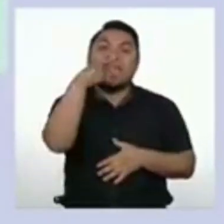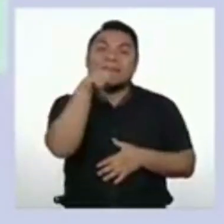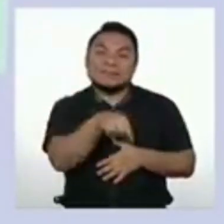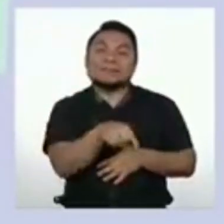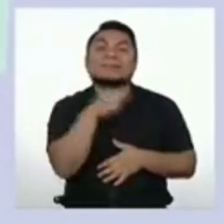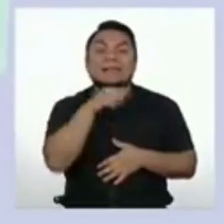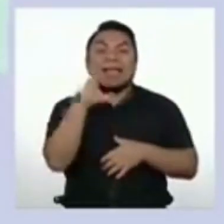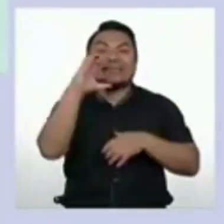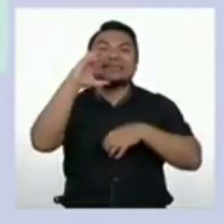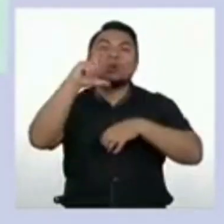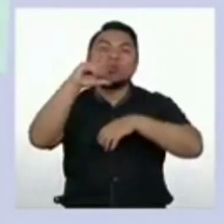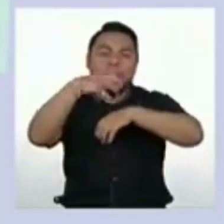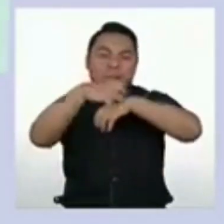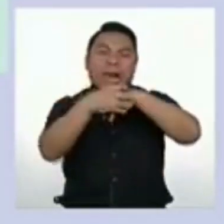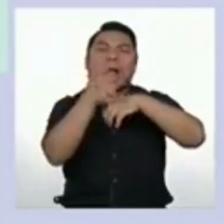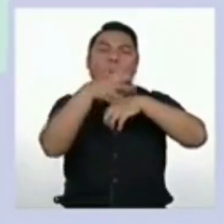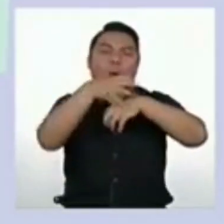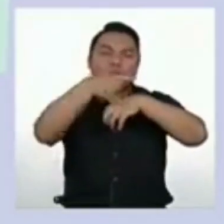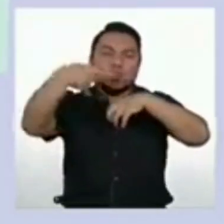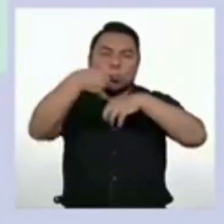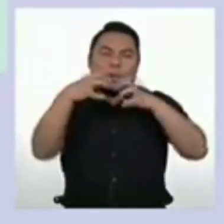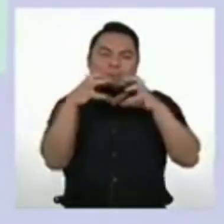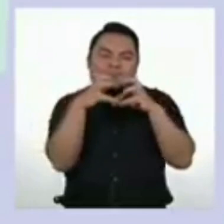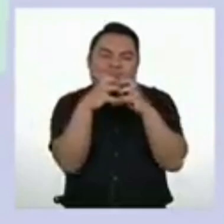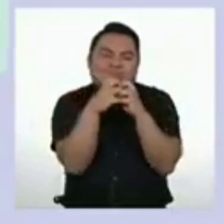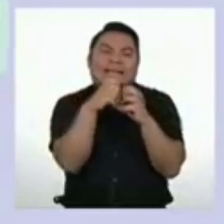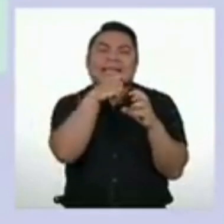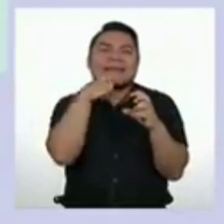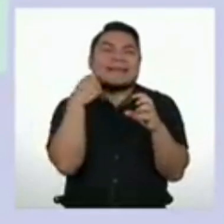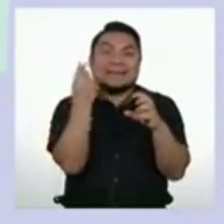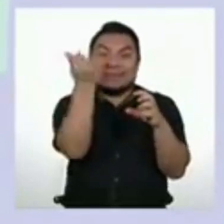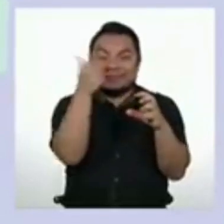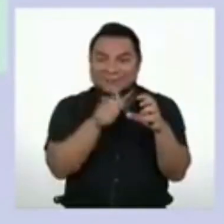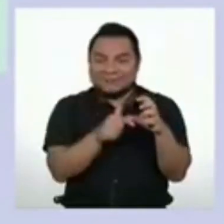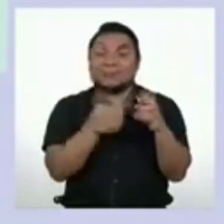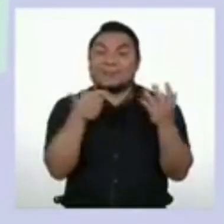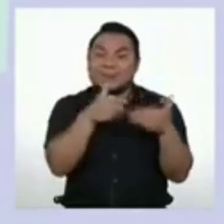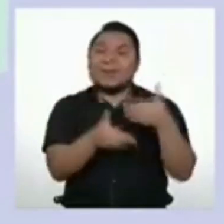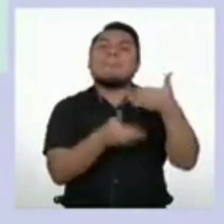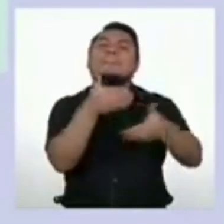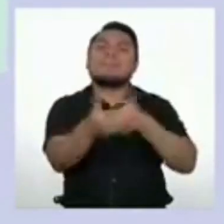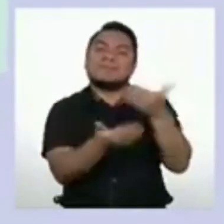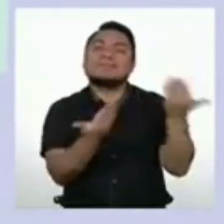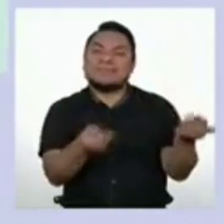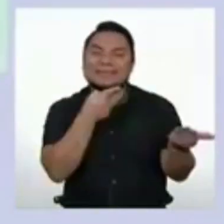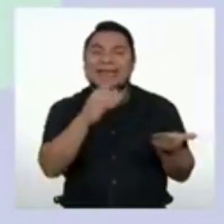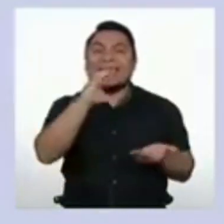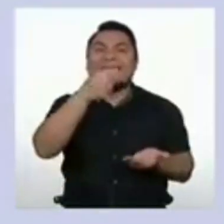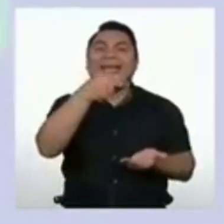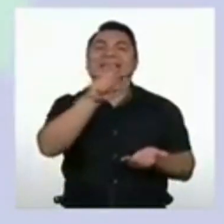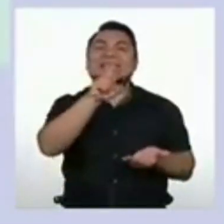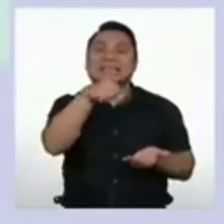origina que las células pierdan agua y se arruguen y sequen rápidamente. A partir de este proceso obtenemos el